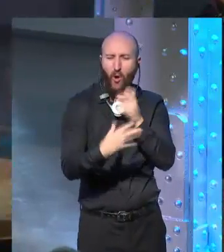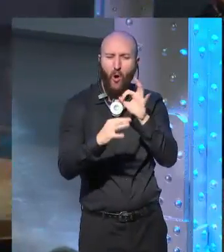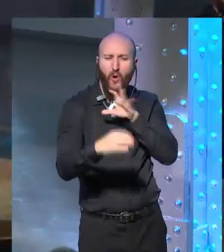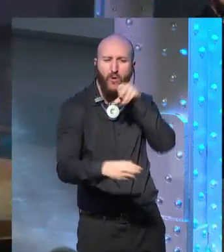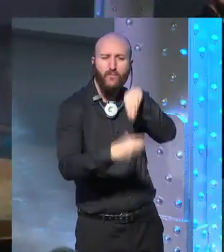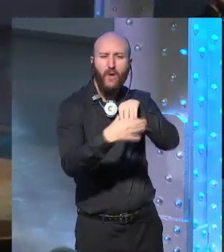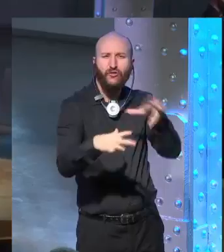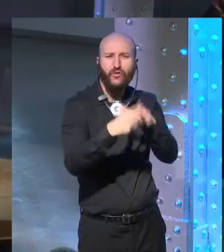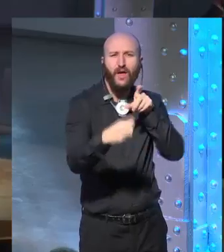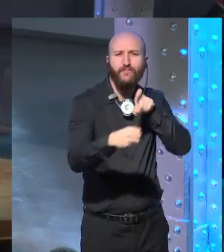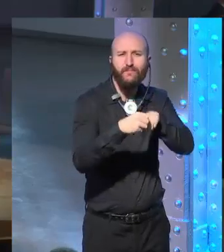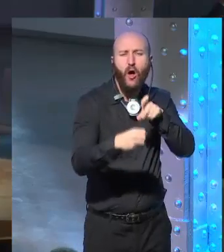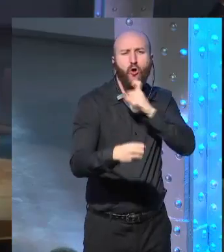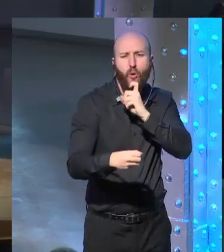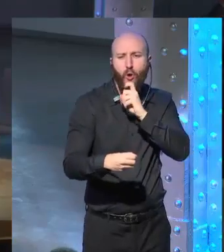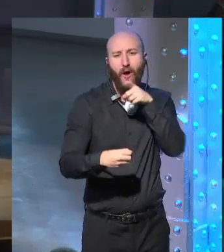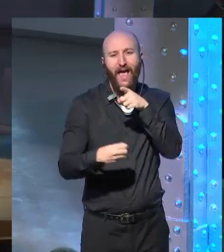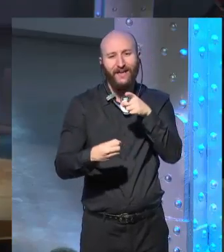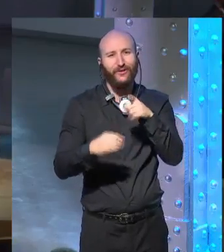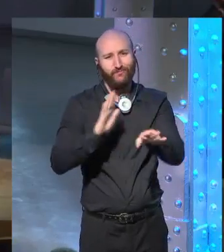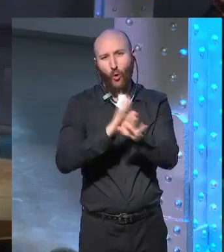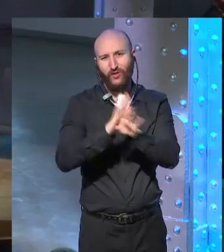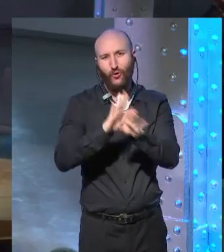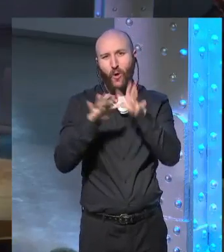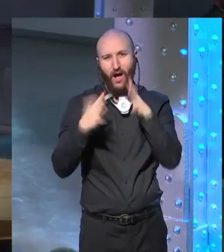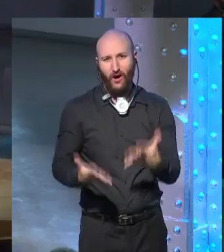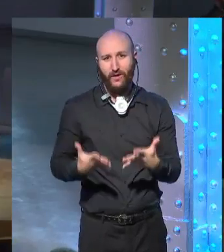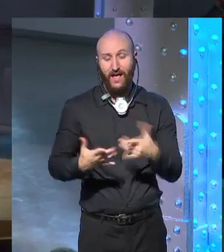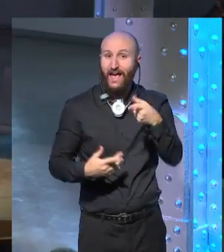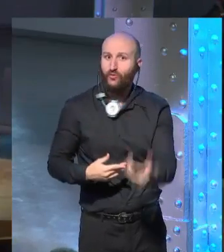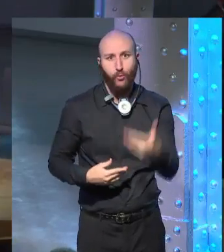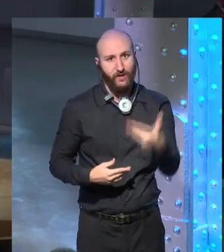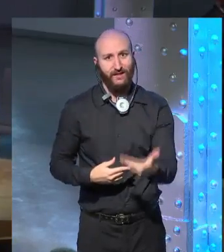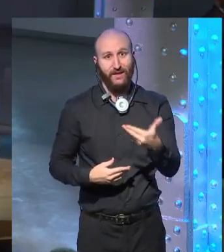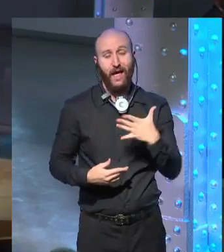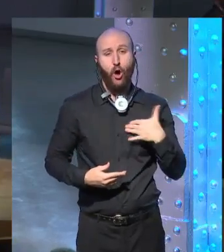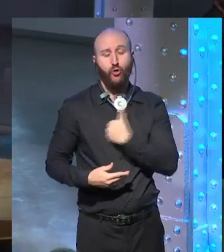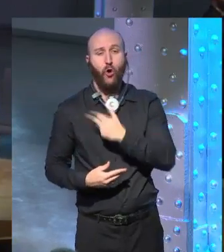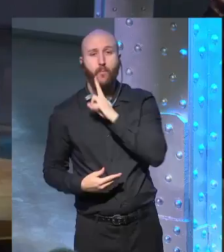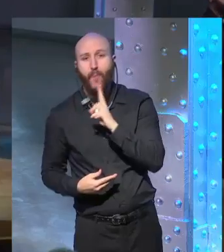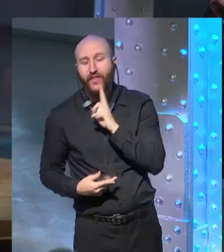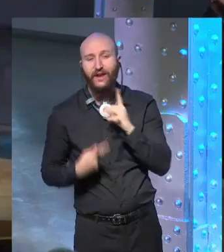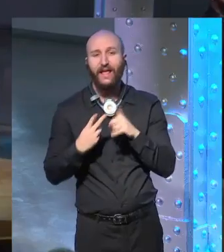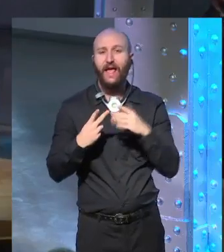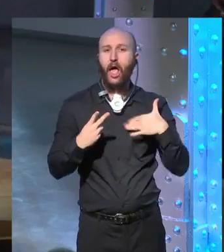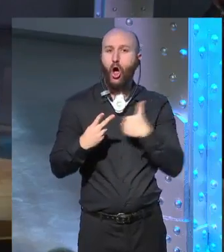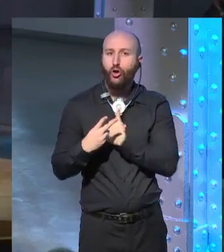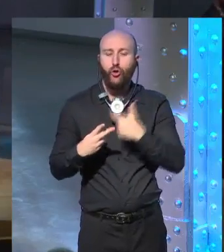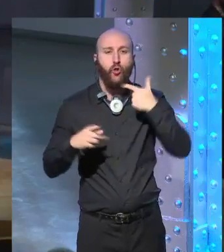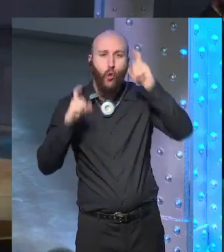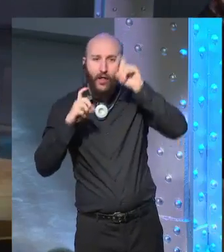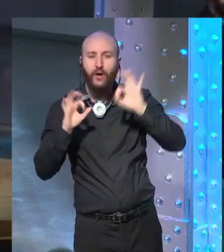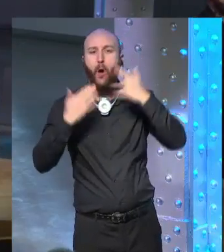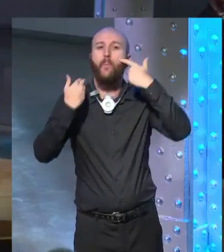conversaciones tienen lugar en línea y esto es lo que importa de verdad como madre, como educadora, como persona. Tenemos que